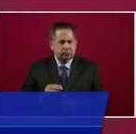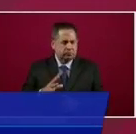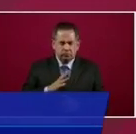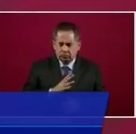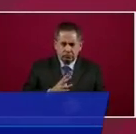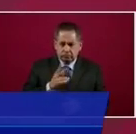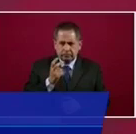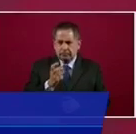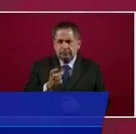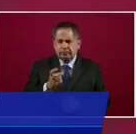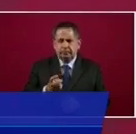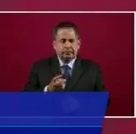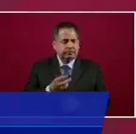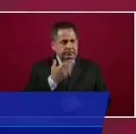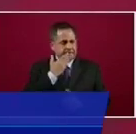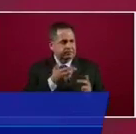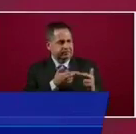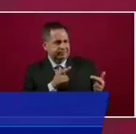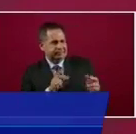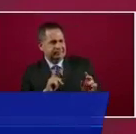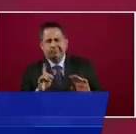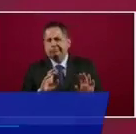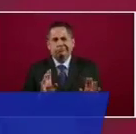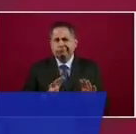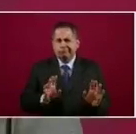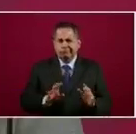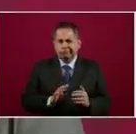esa relación.